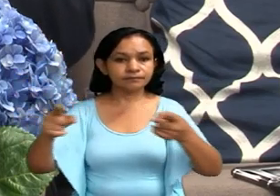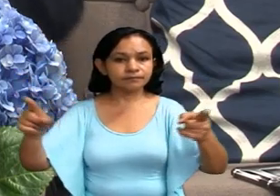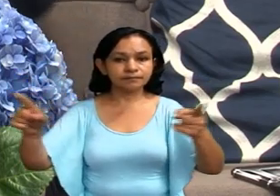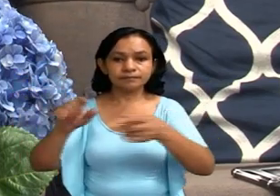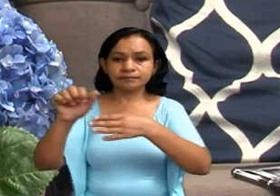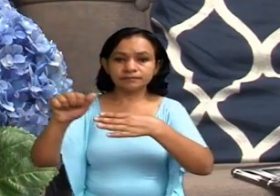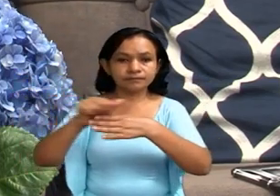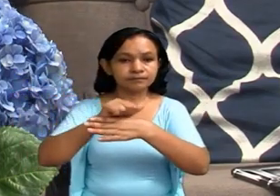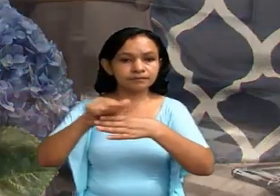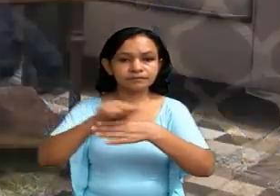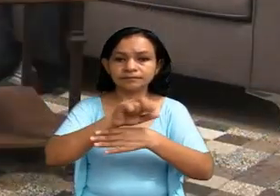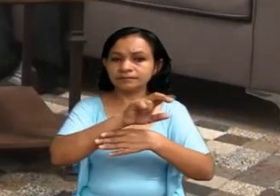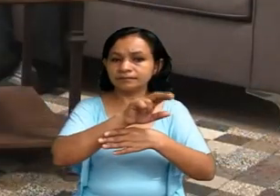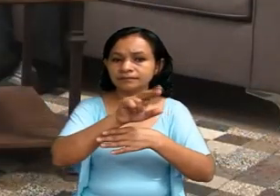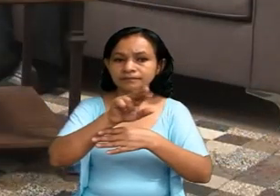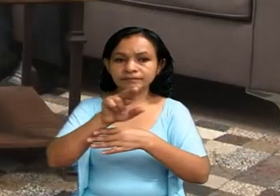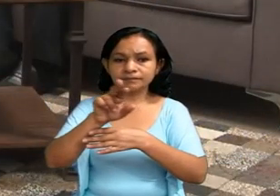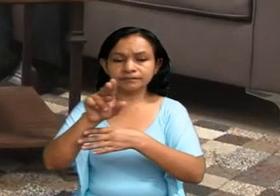ensayan